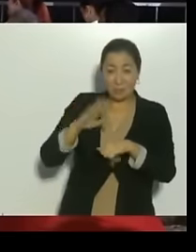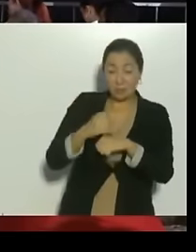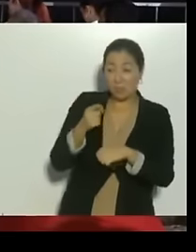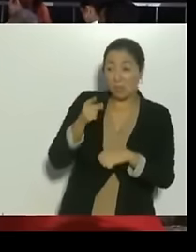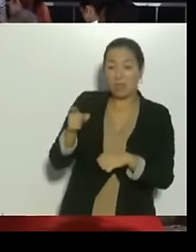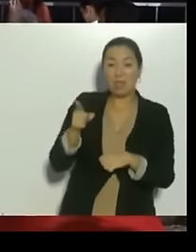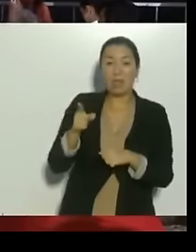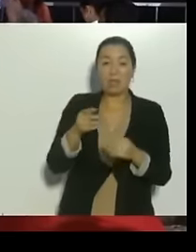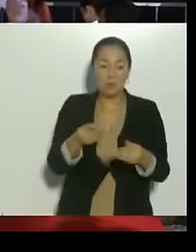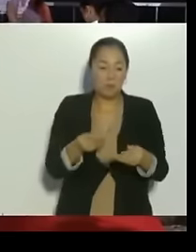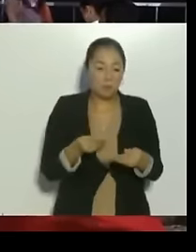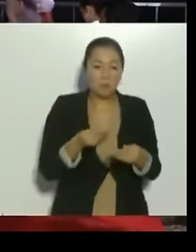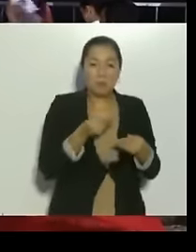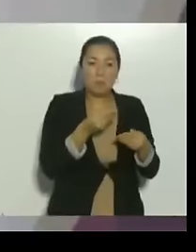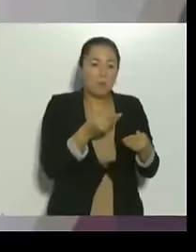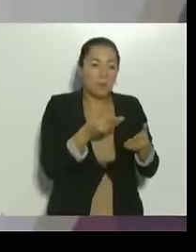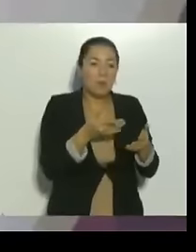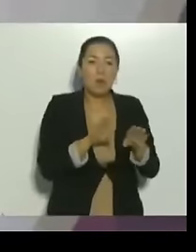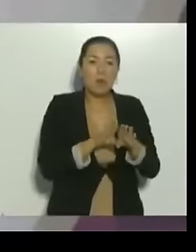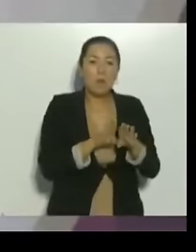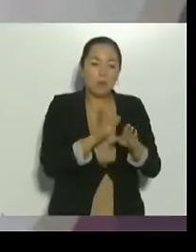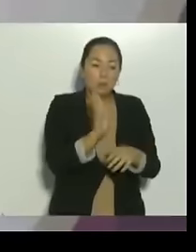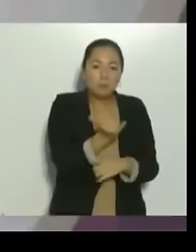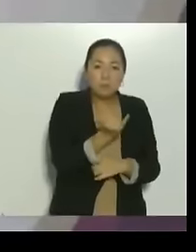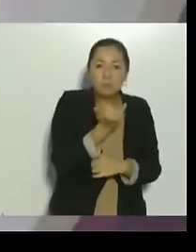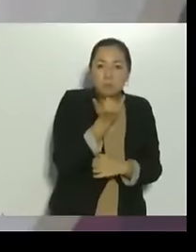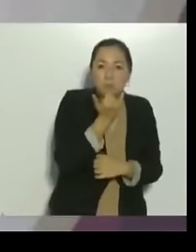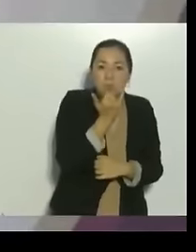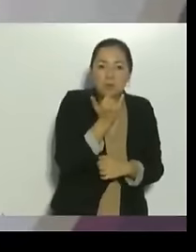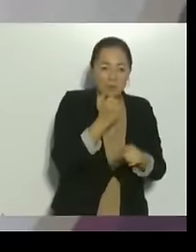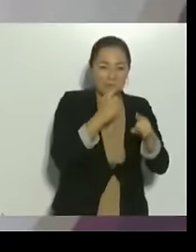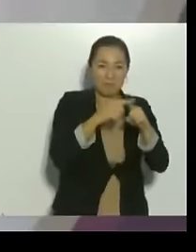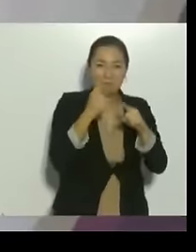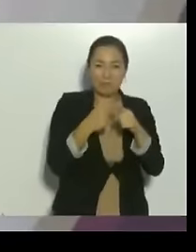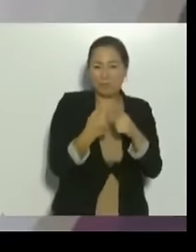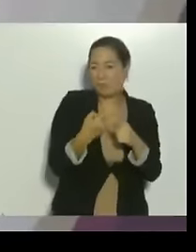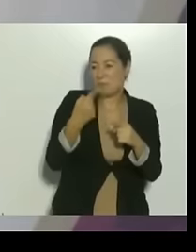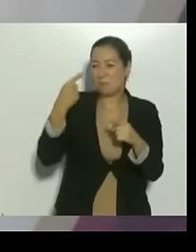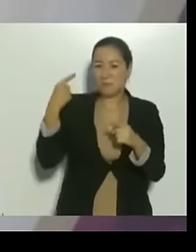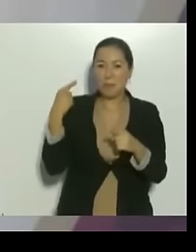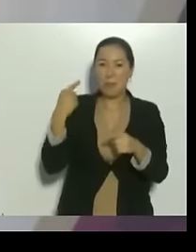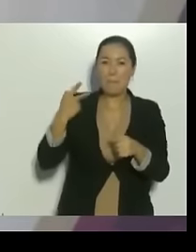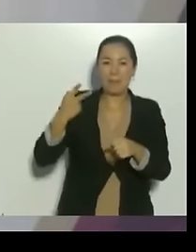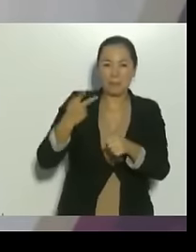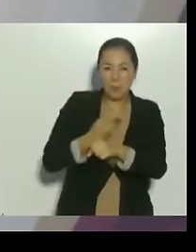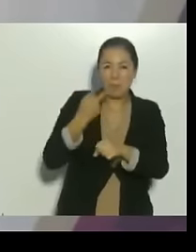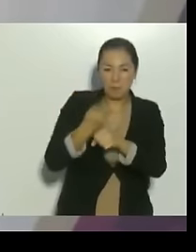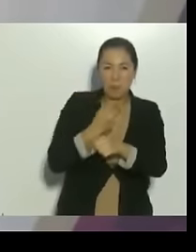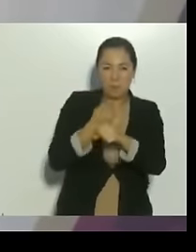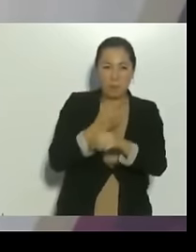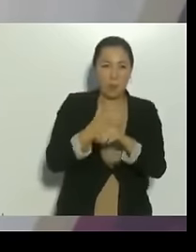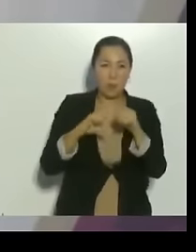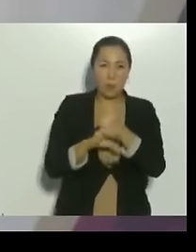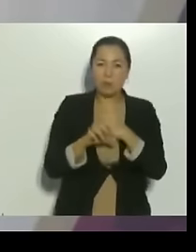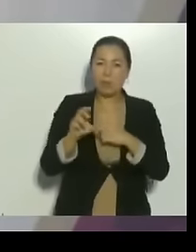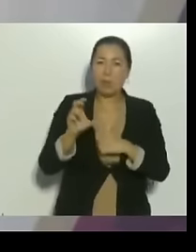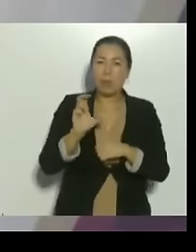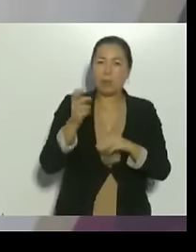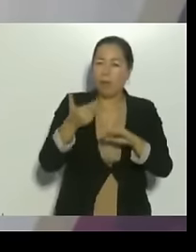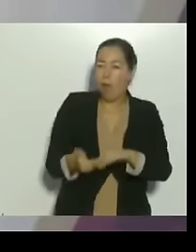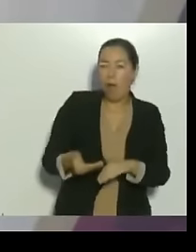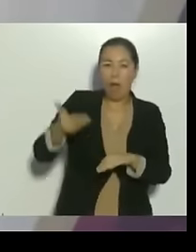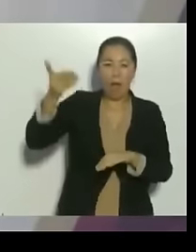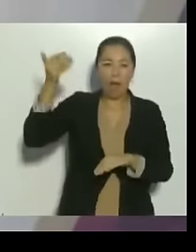ofrecer disculpa por todas las atrocidades que se cometieron cuando la conquista y cuando